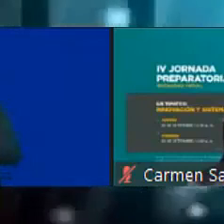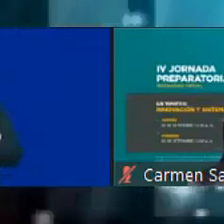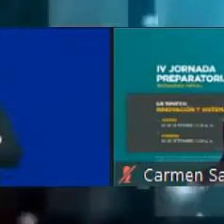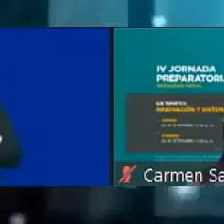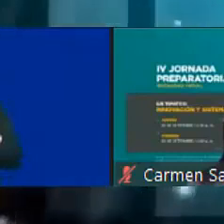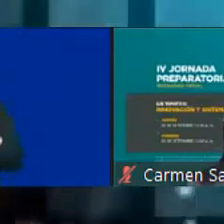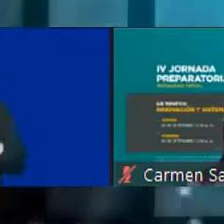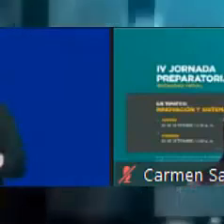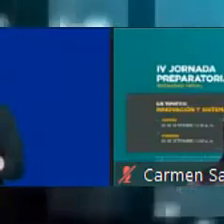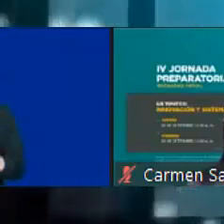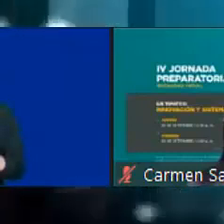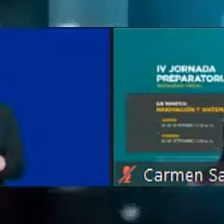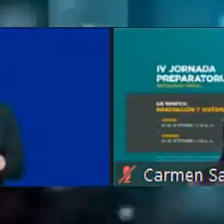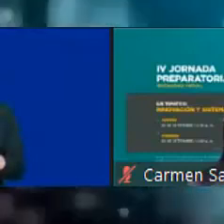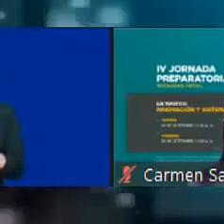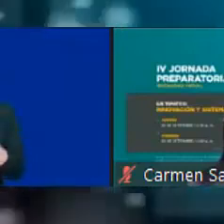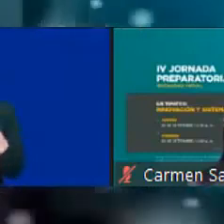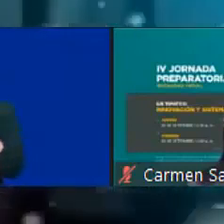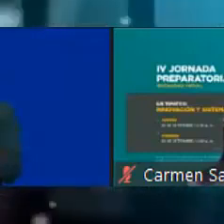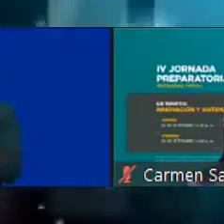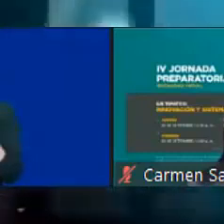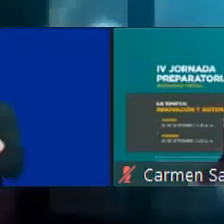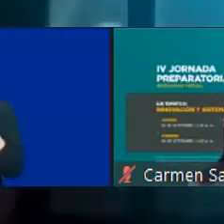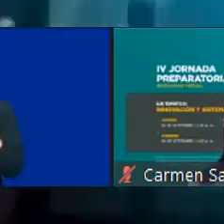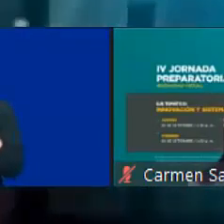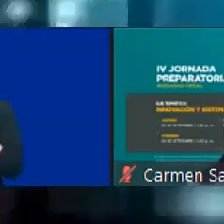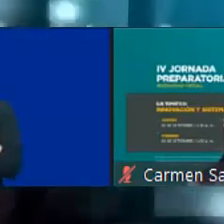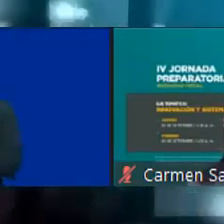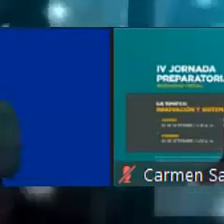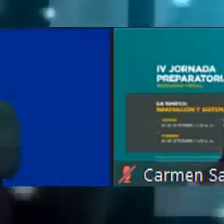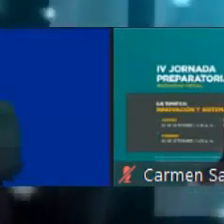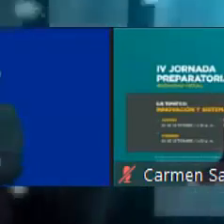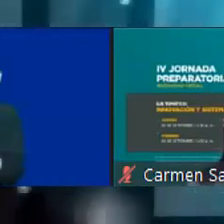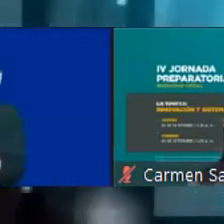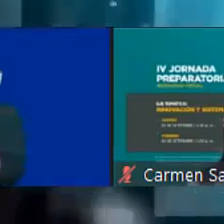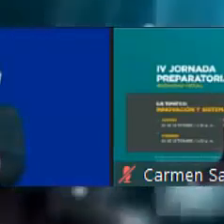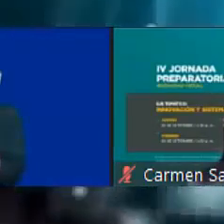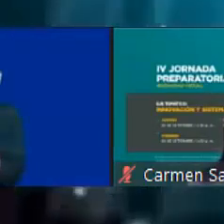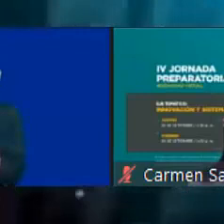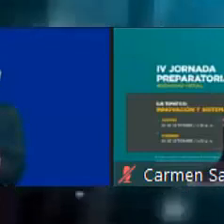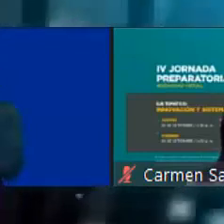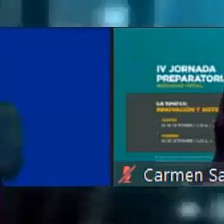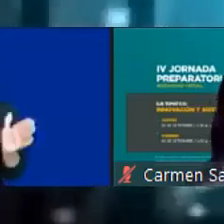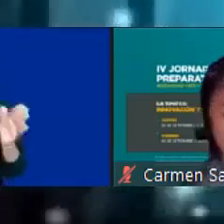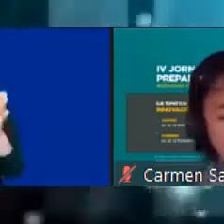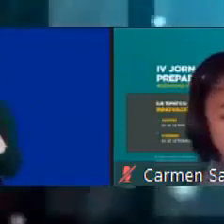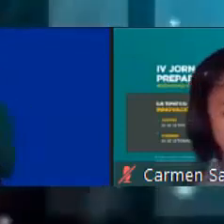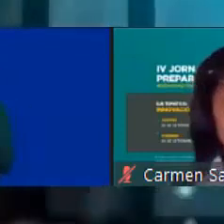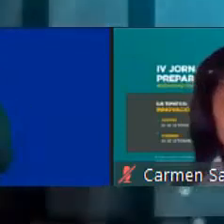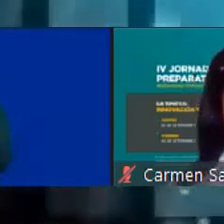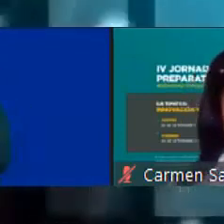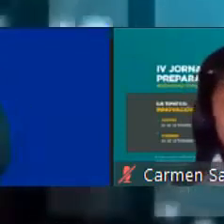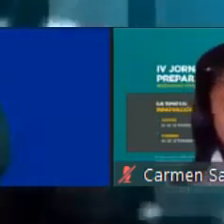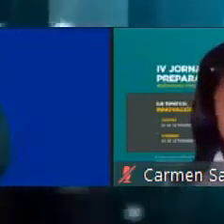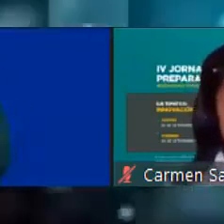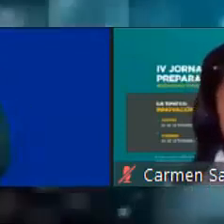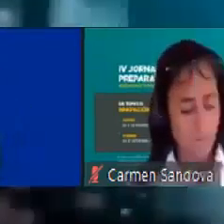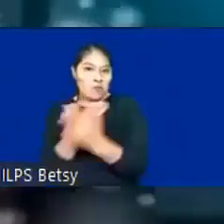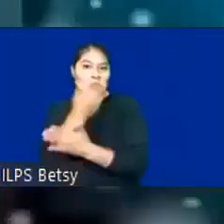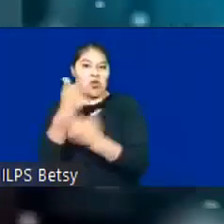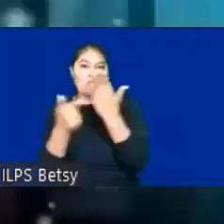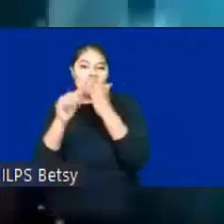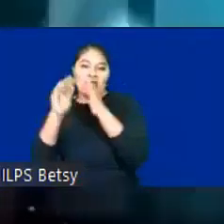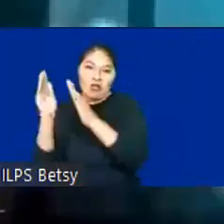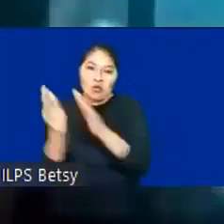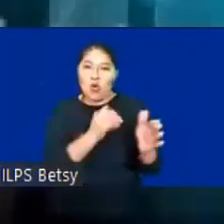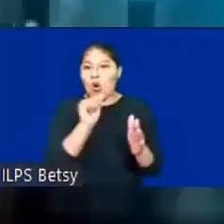inversión. Hay proyectos de mejora de servicios de tecnología, proyectos de modernización tecnológica, hay 14